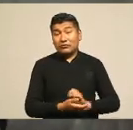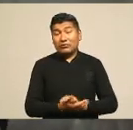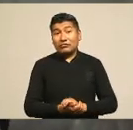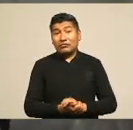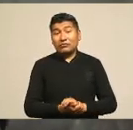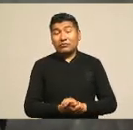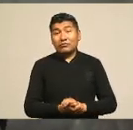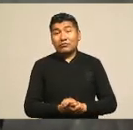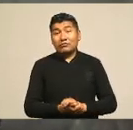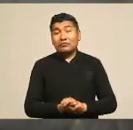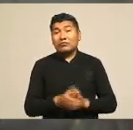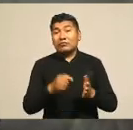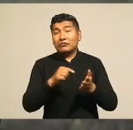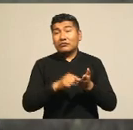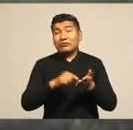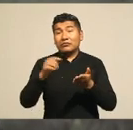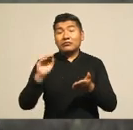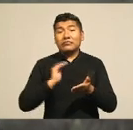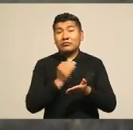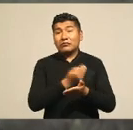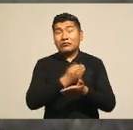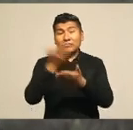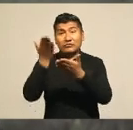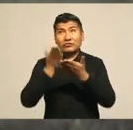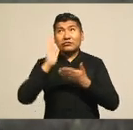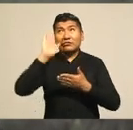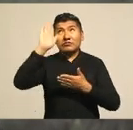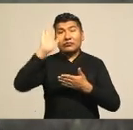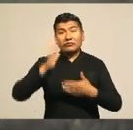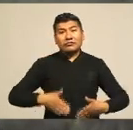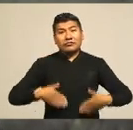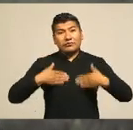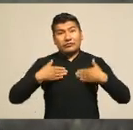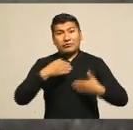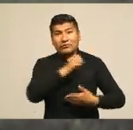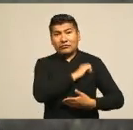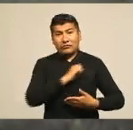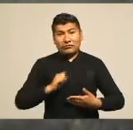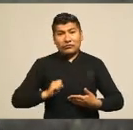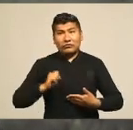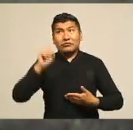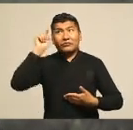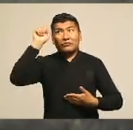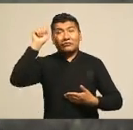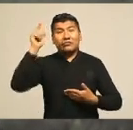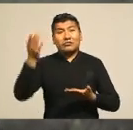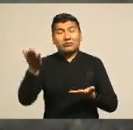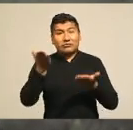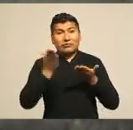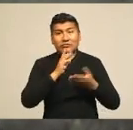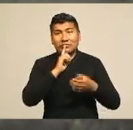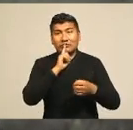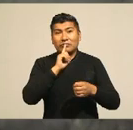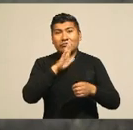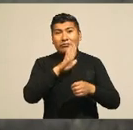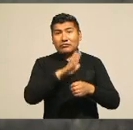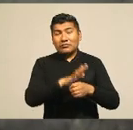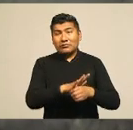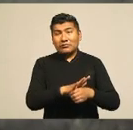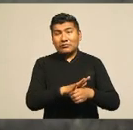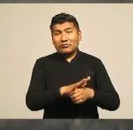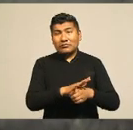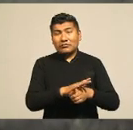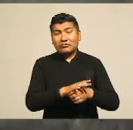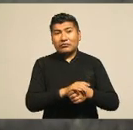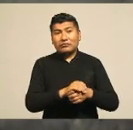caminamos hacia esa vida sin fin que el Señor nos ha prometido y que después va a cumplir